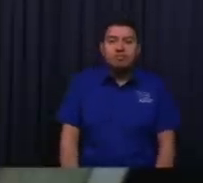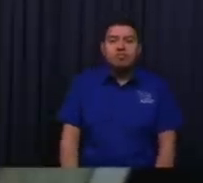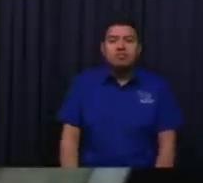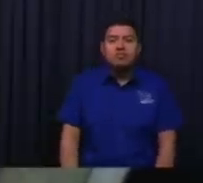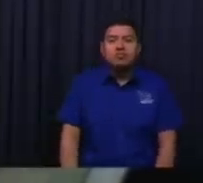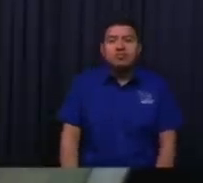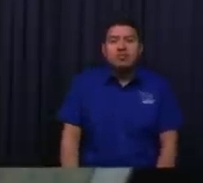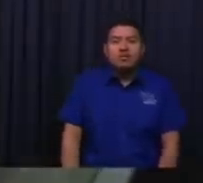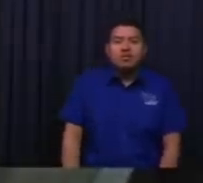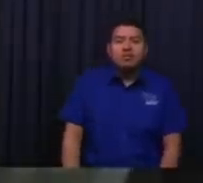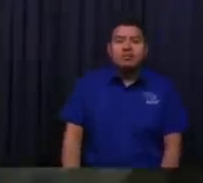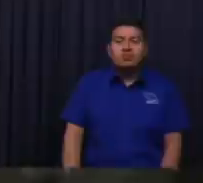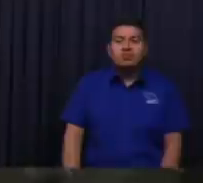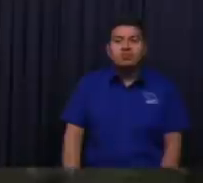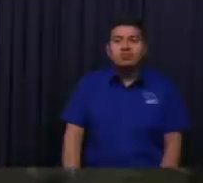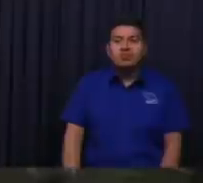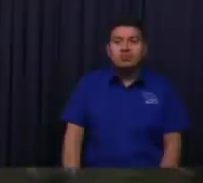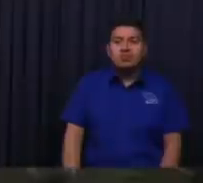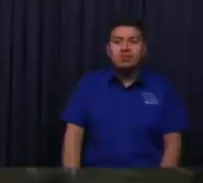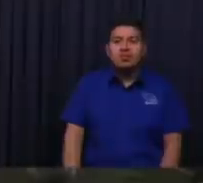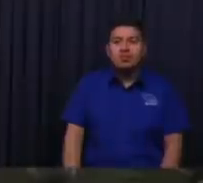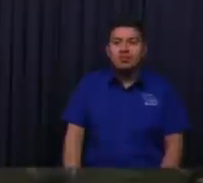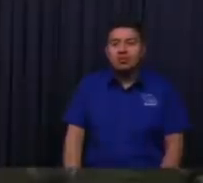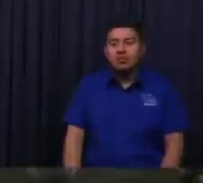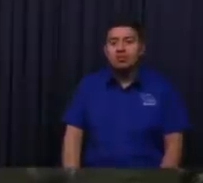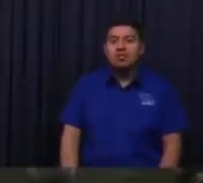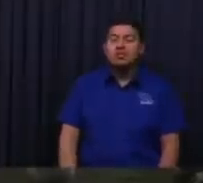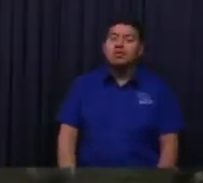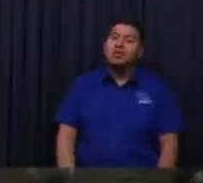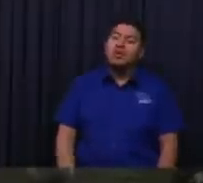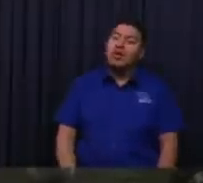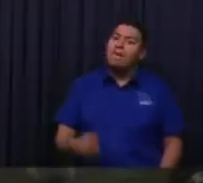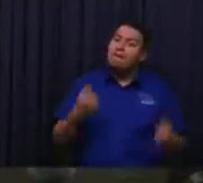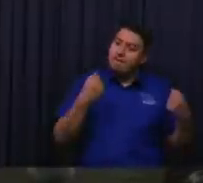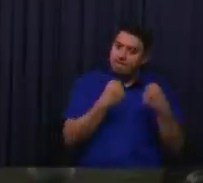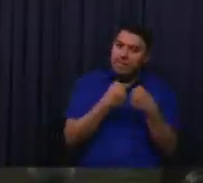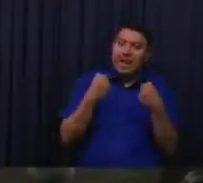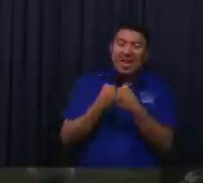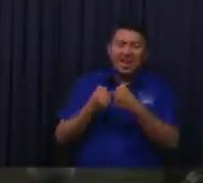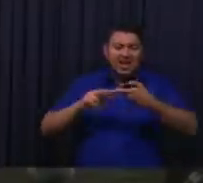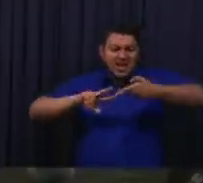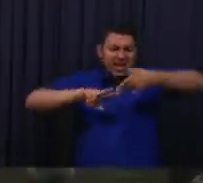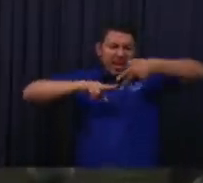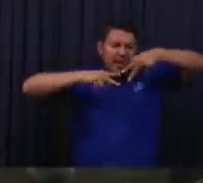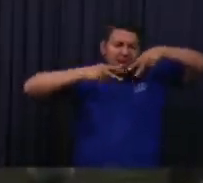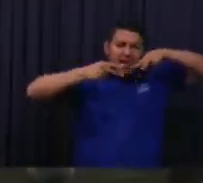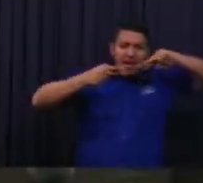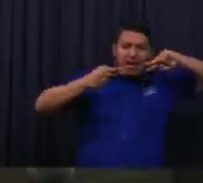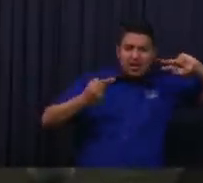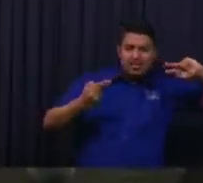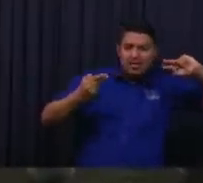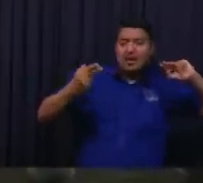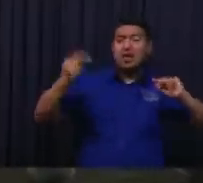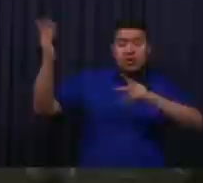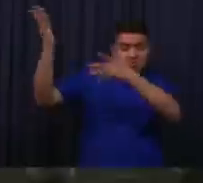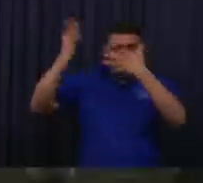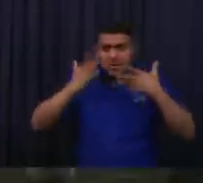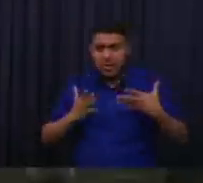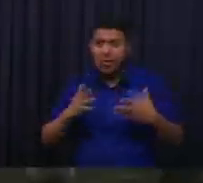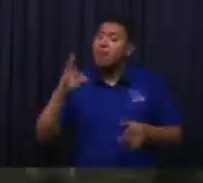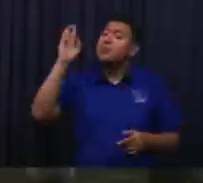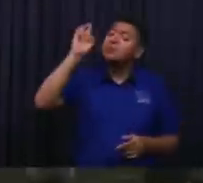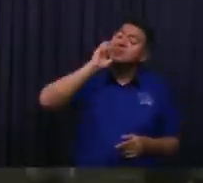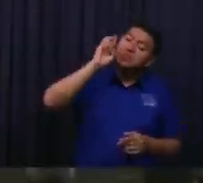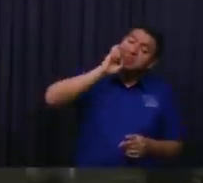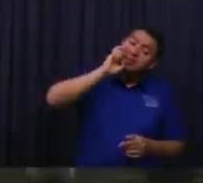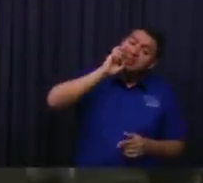No es eso lo que está diciendo. Quiere decir que tenemos que pelear contra la genética que nos trasladaron nuestros padres y que se manifiestan